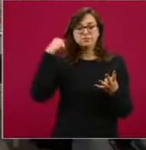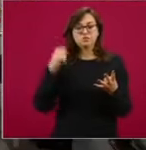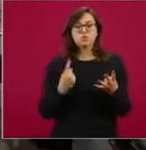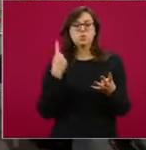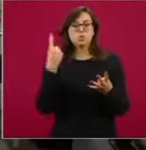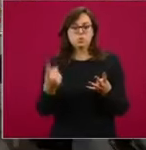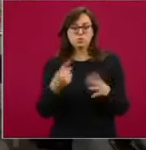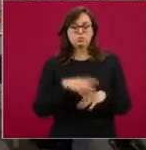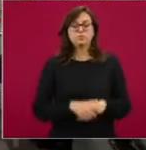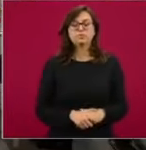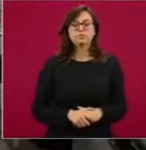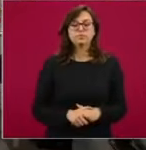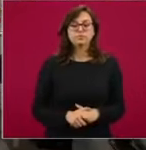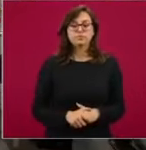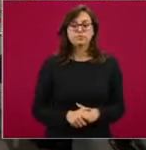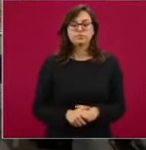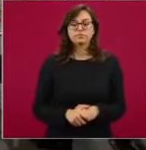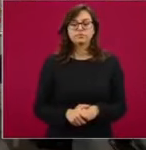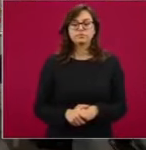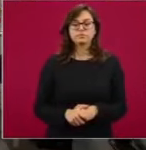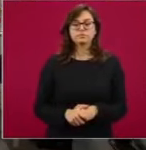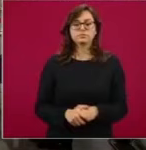Siguiente.